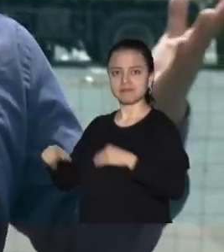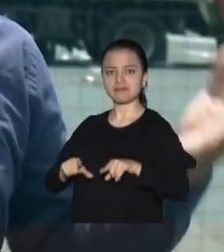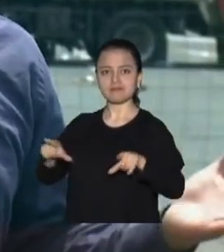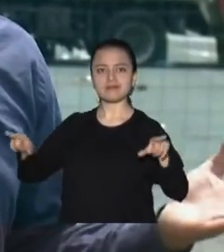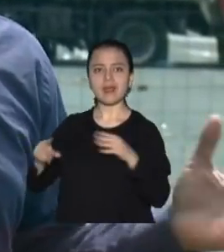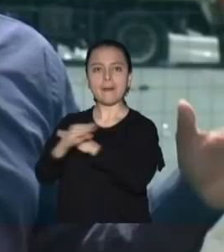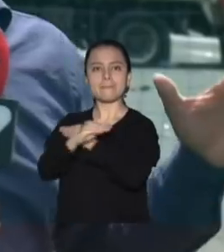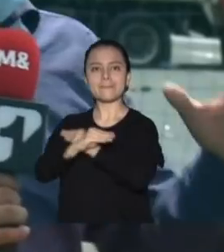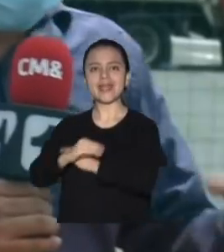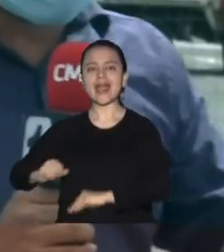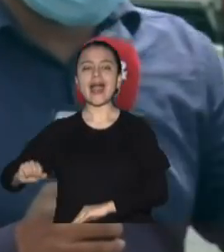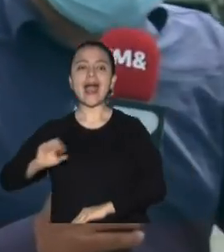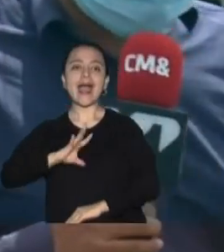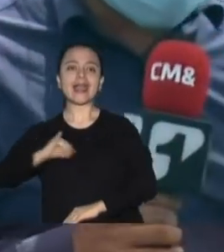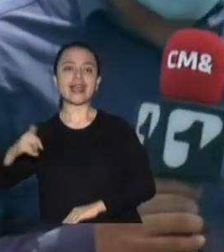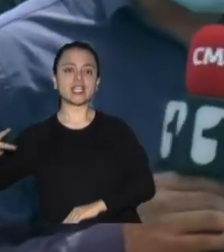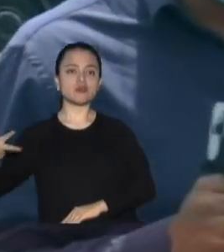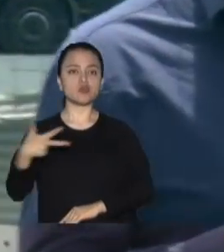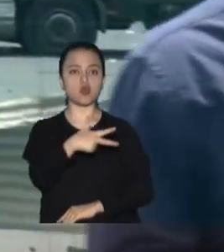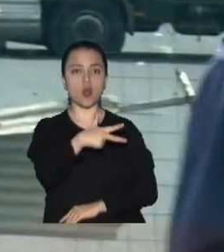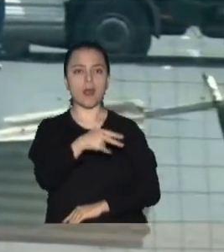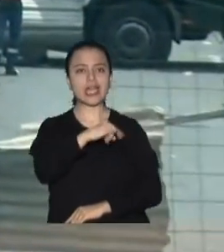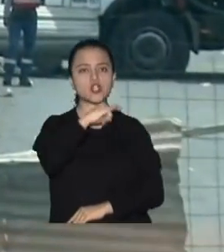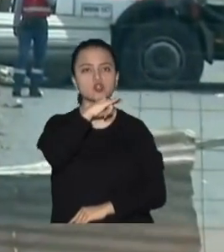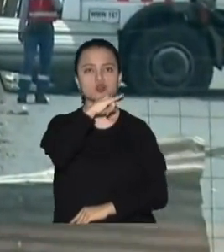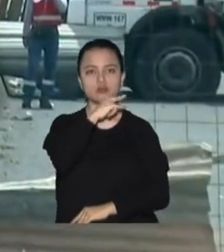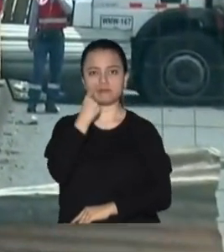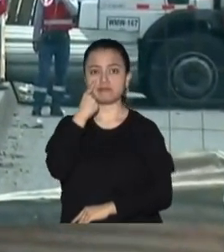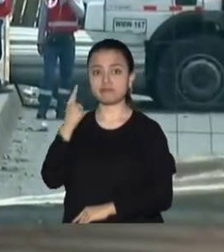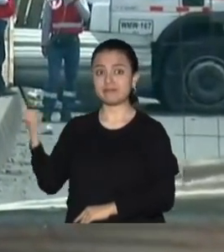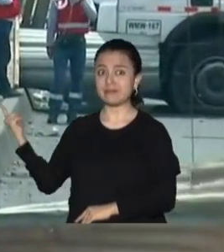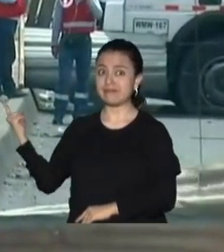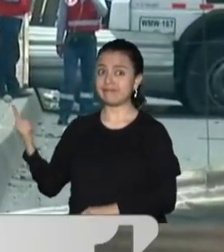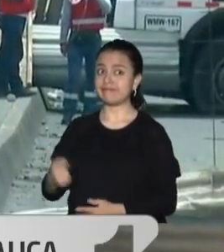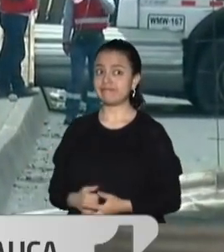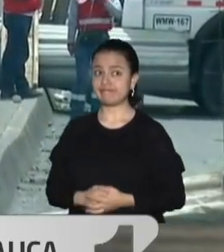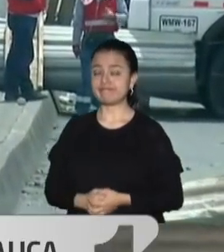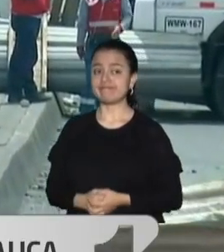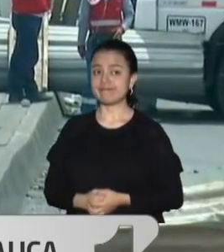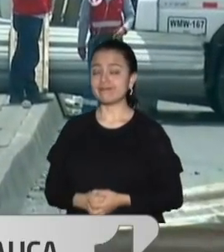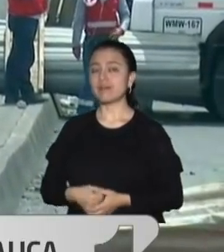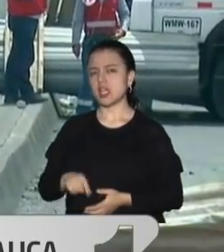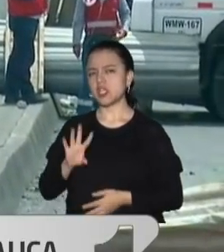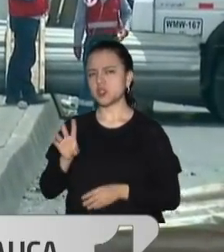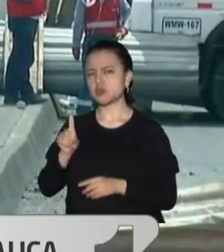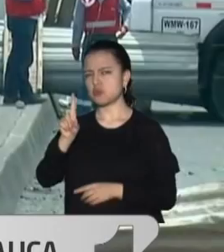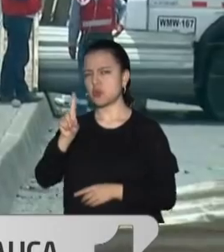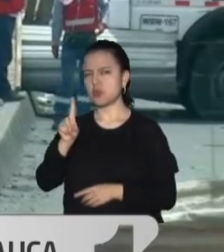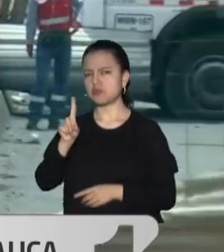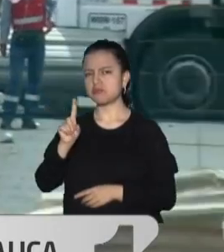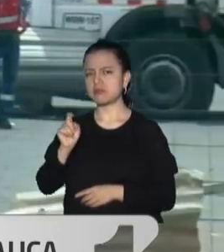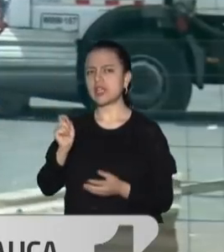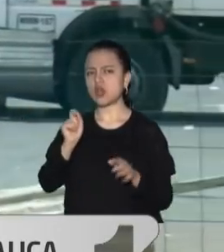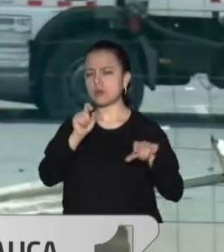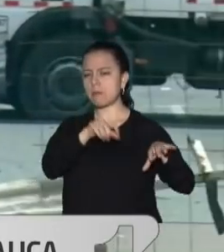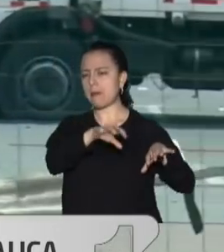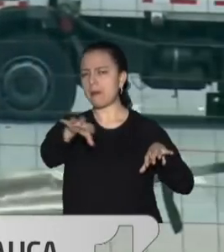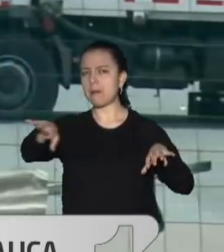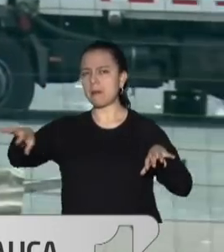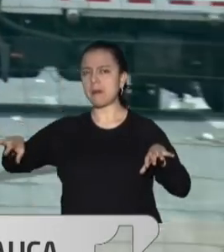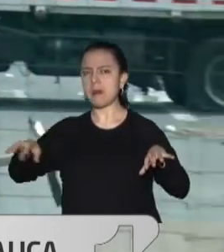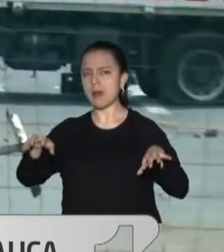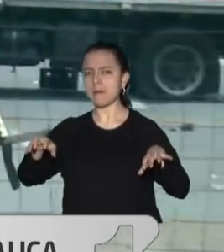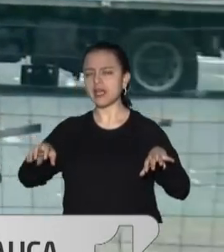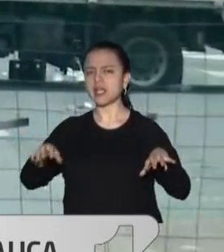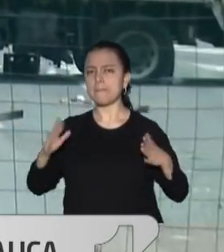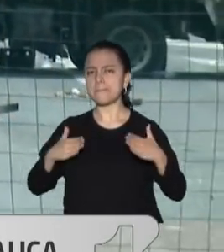vía Cali Yumbo en el sector de Sameco, uno de los más de 10 puntos de bloqueo que hay aquí en la capital del Valle del Cauca.